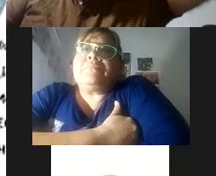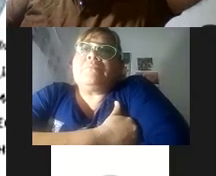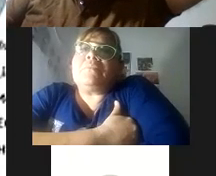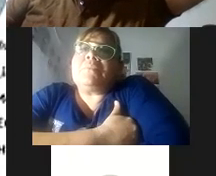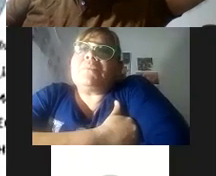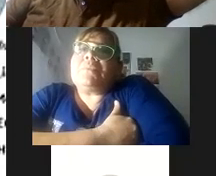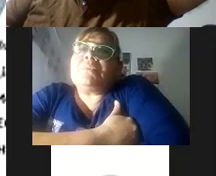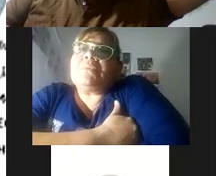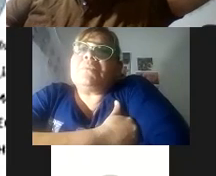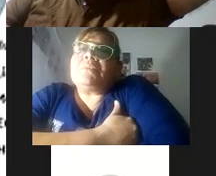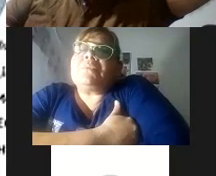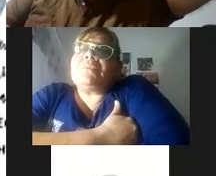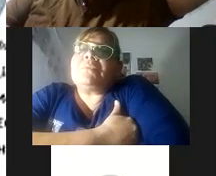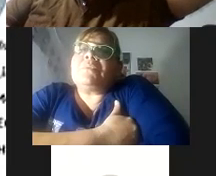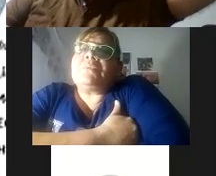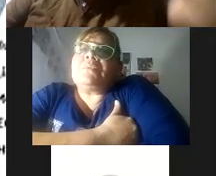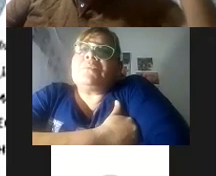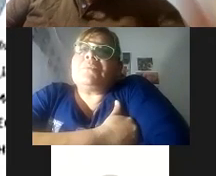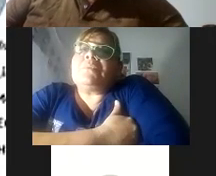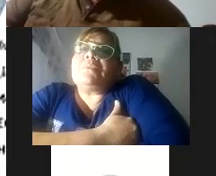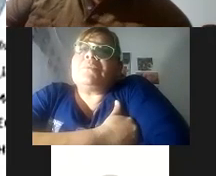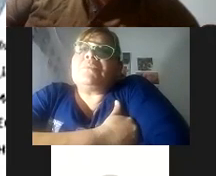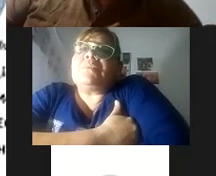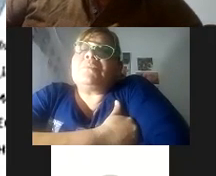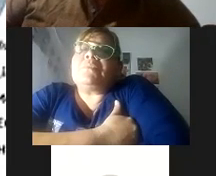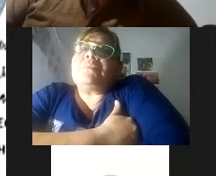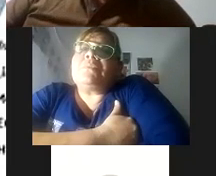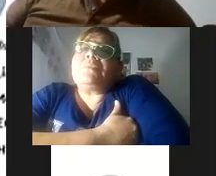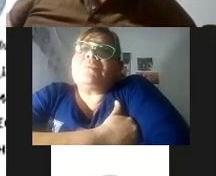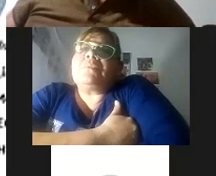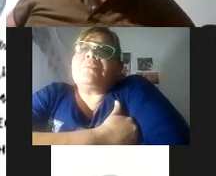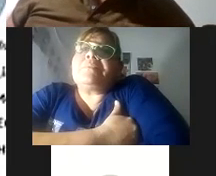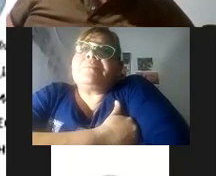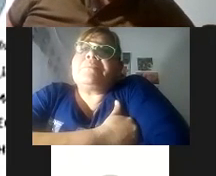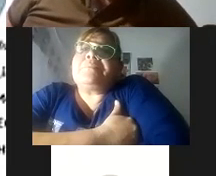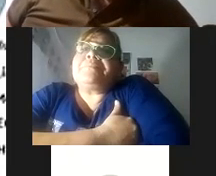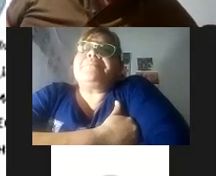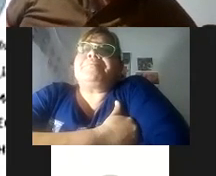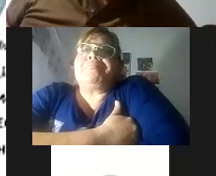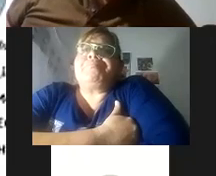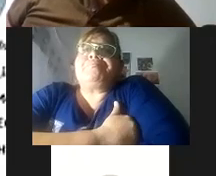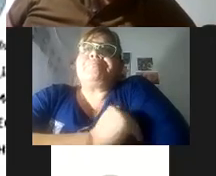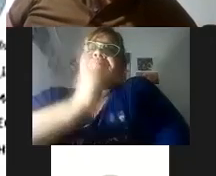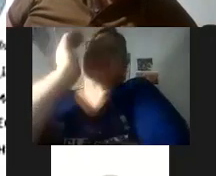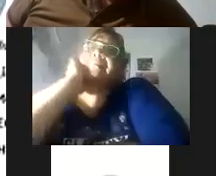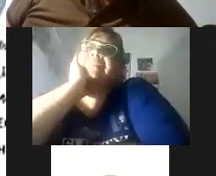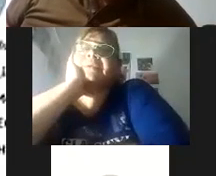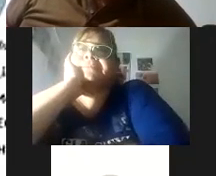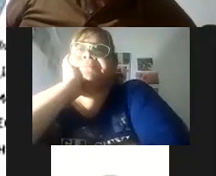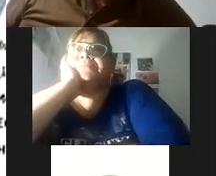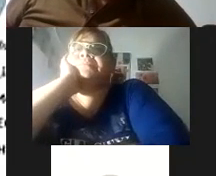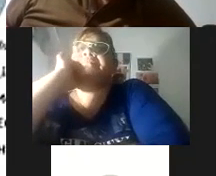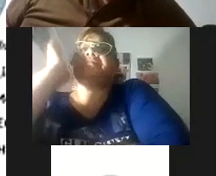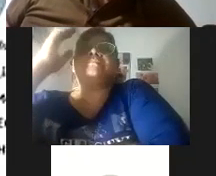Se las divide así no por capricho, sino por cuestiones anatómicas, por un lado, y por el tipo de tejido